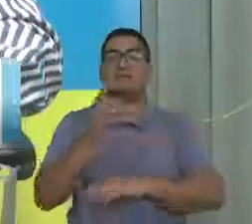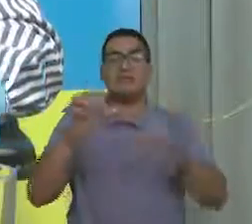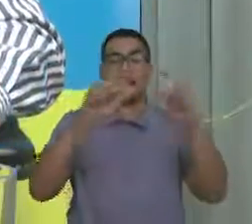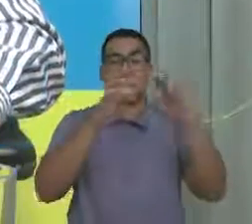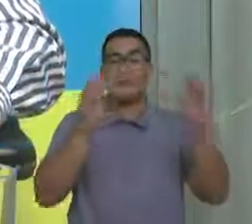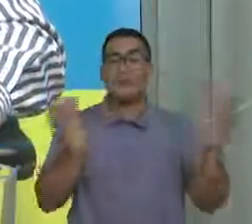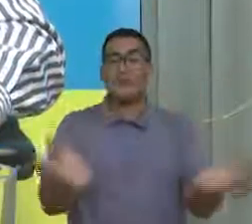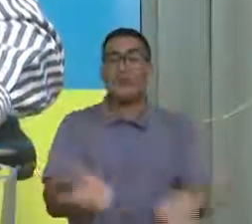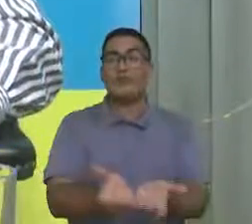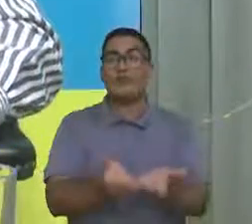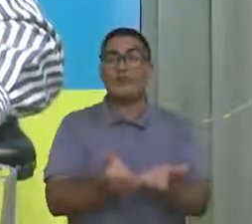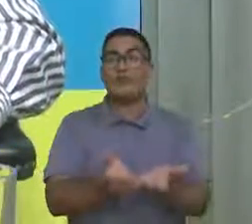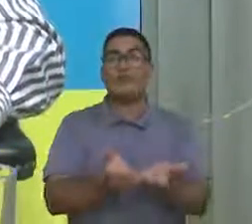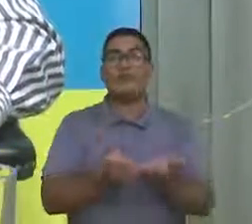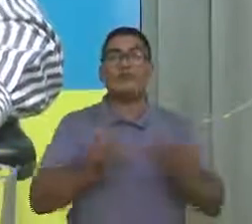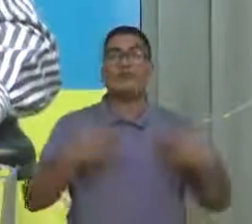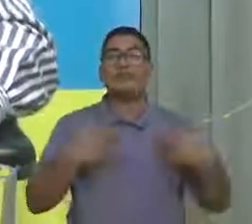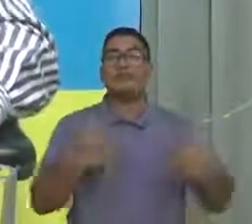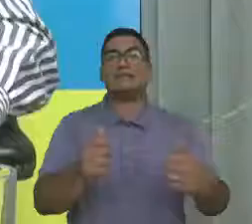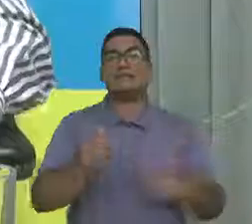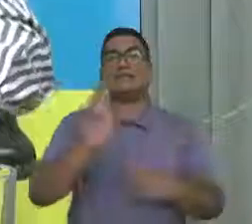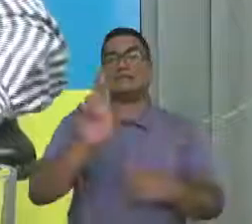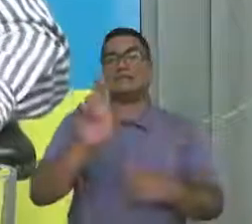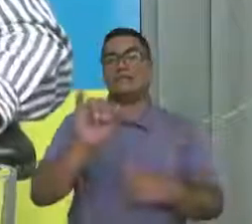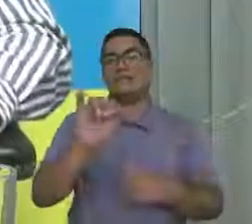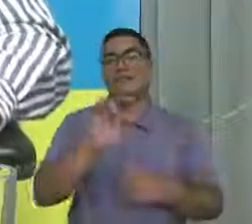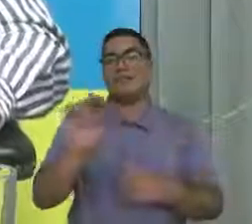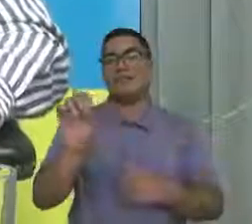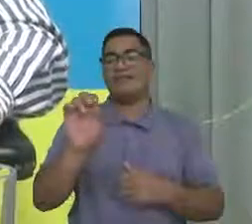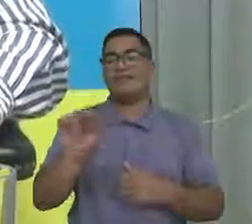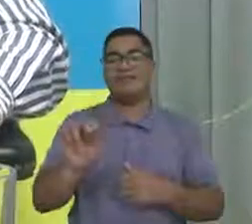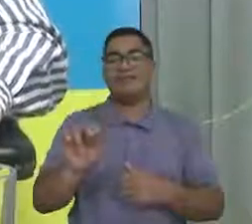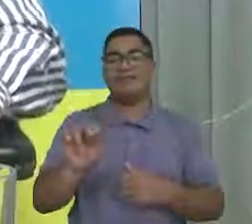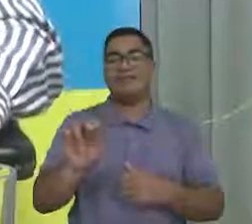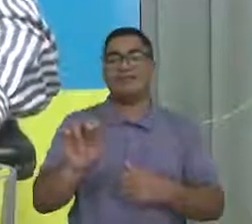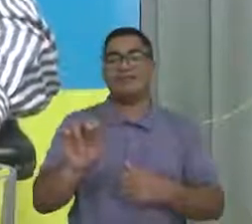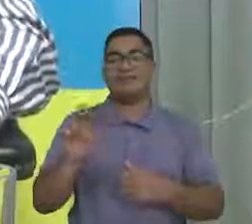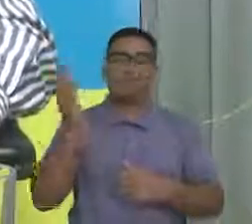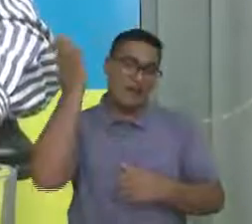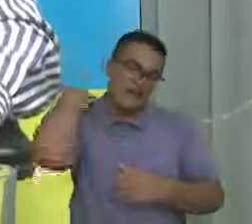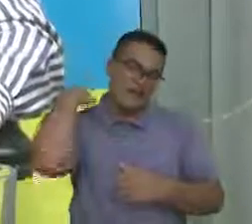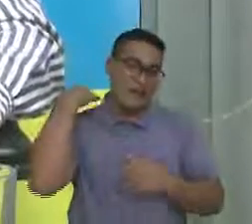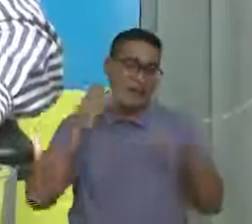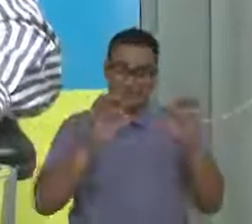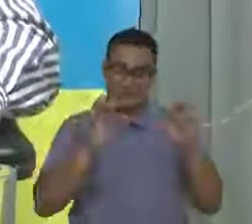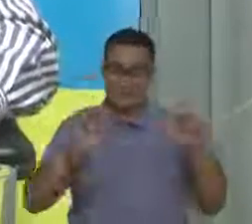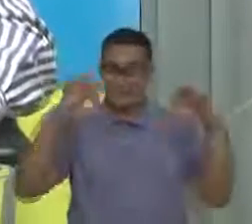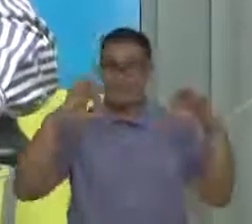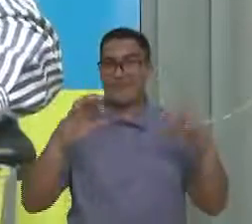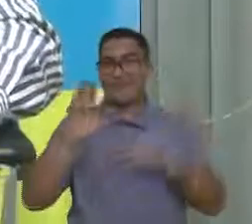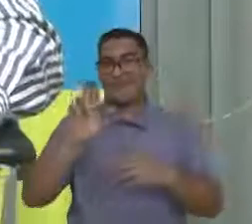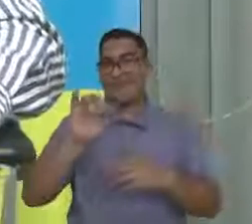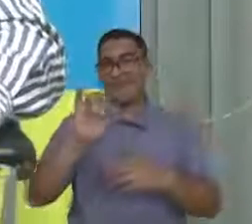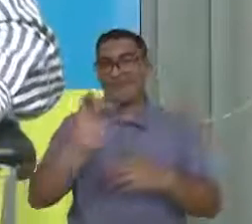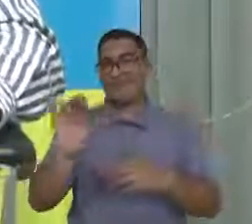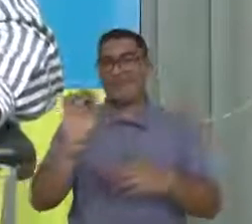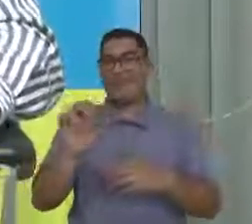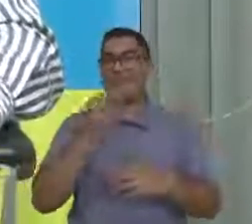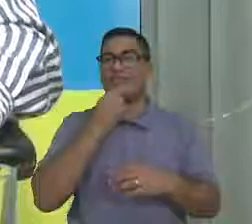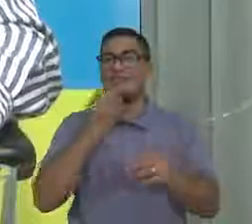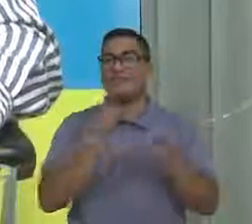Mundial de la Salud del Riñón. Precisamente por ser hoy, según las asociaciones de